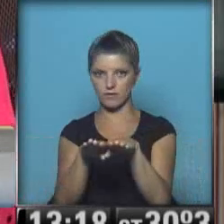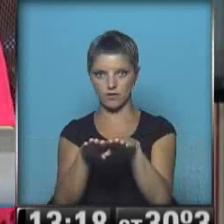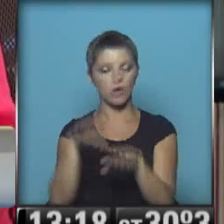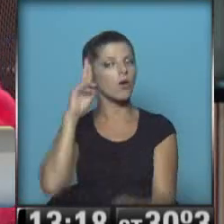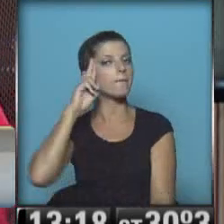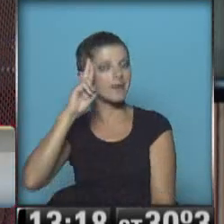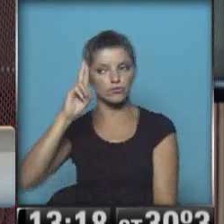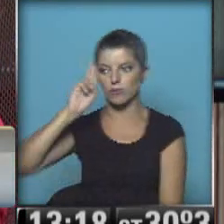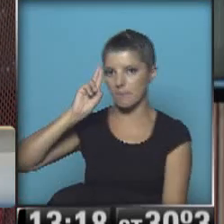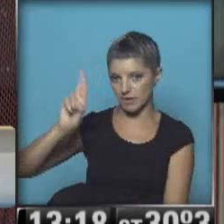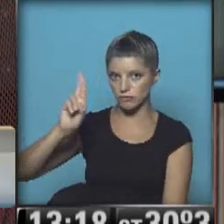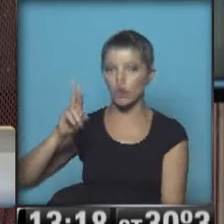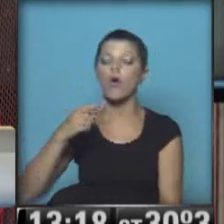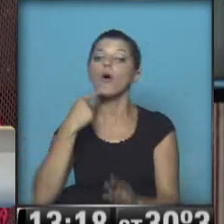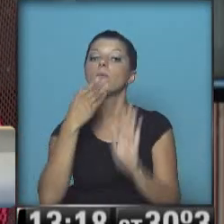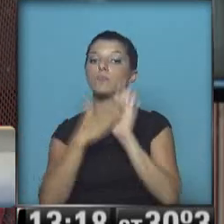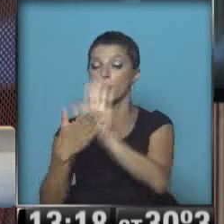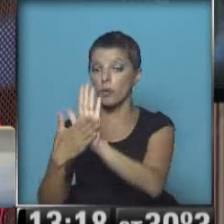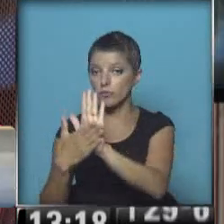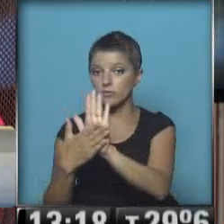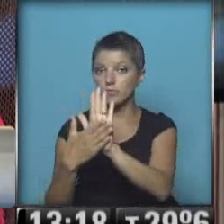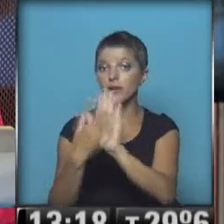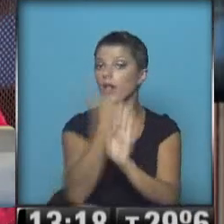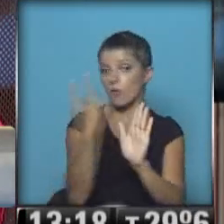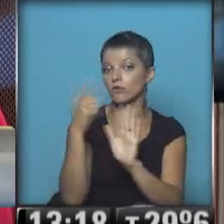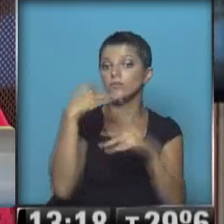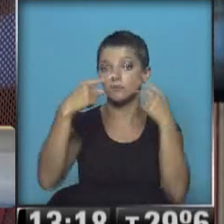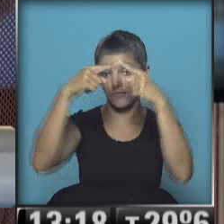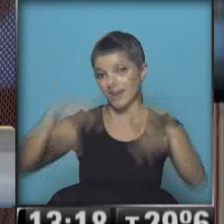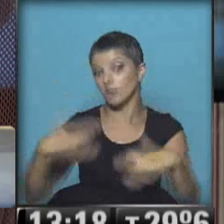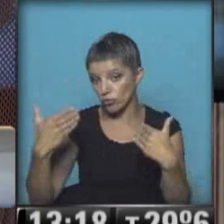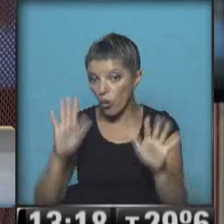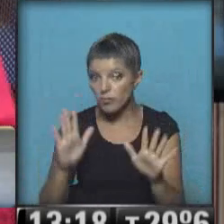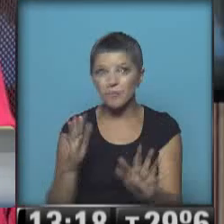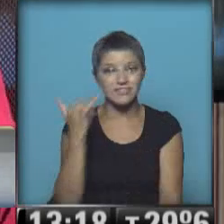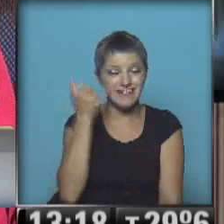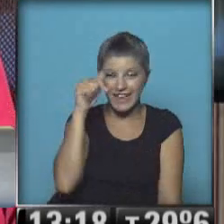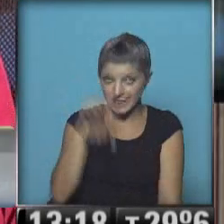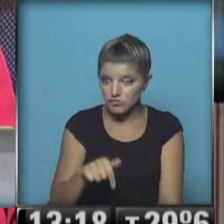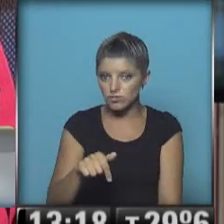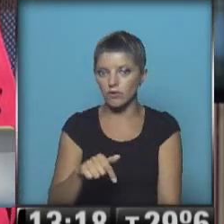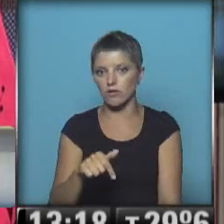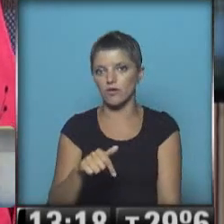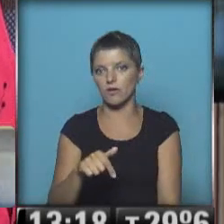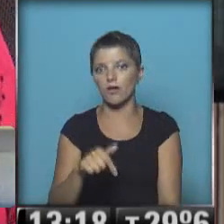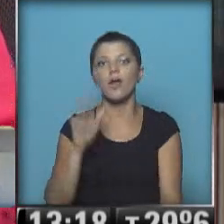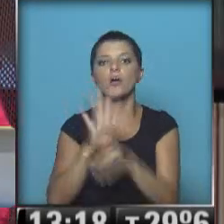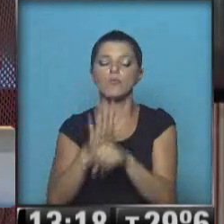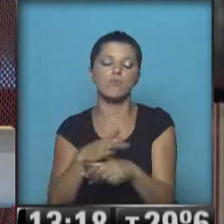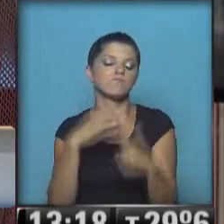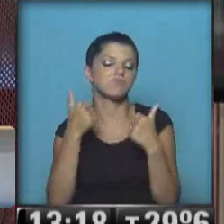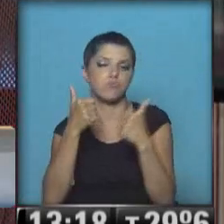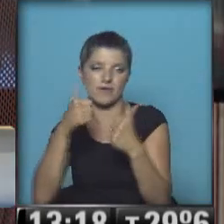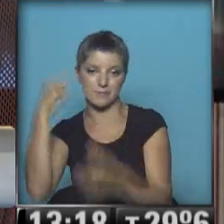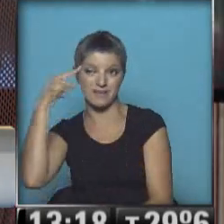respeto proponer distintas sus distintas posiciones diferentes por supuesto esto ya me parece que se está hablando de un éxito de Cuba si